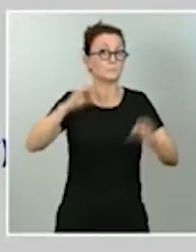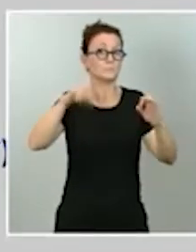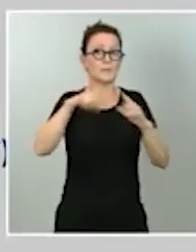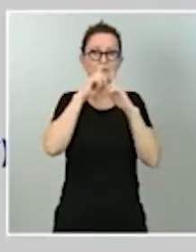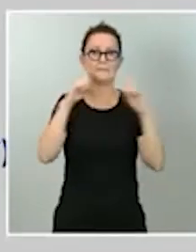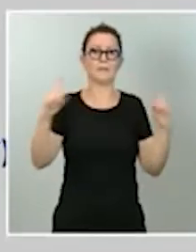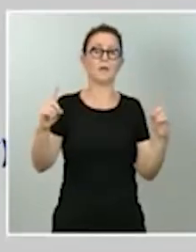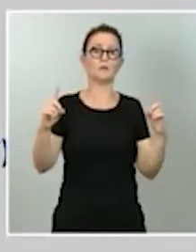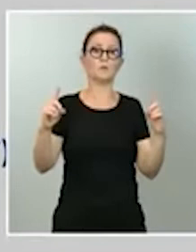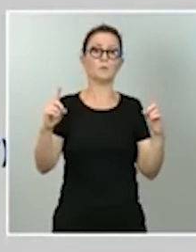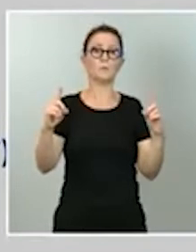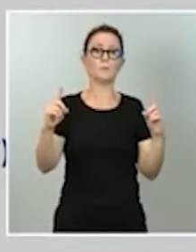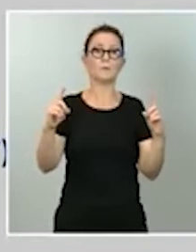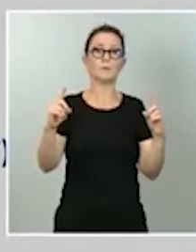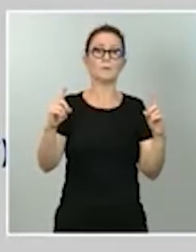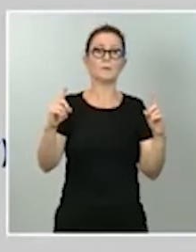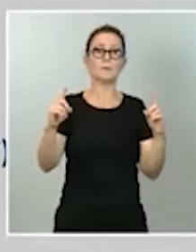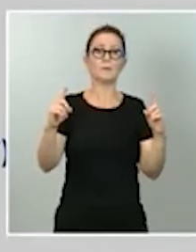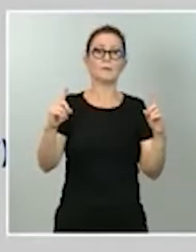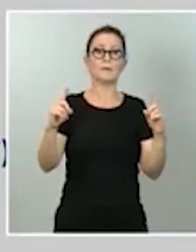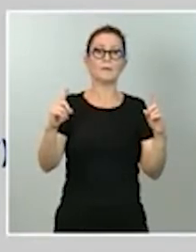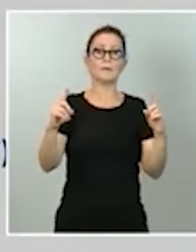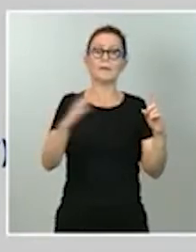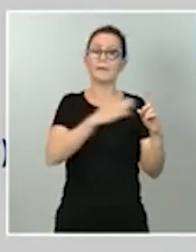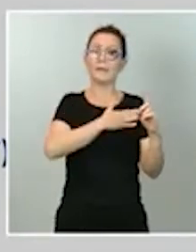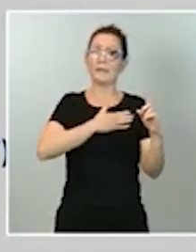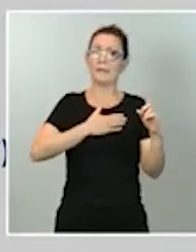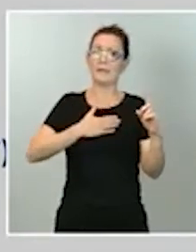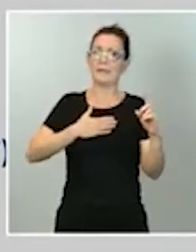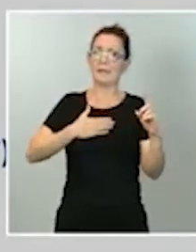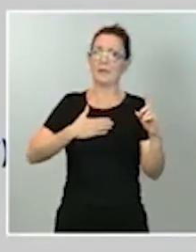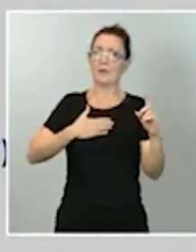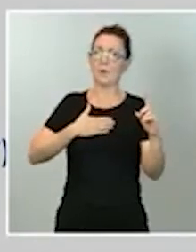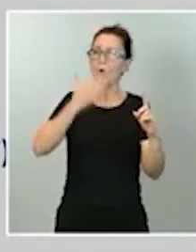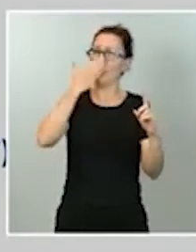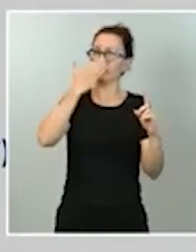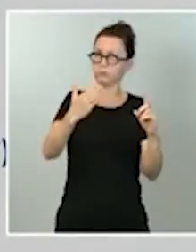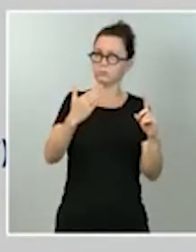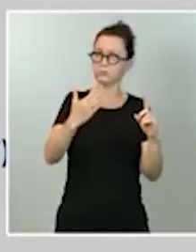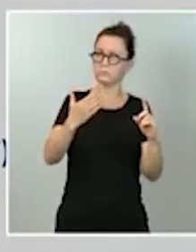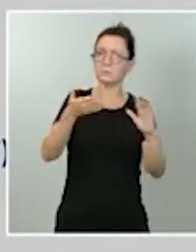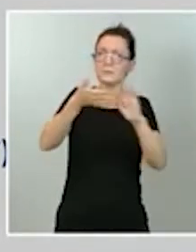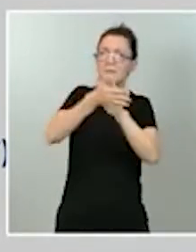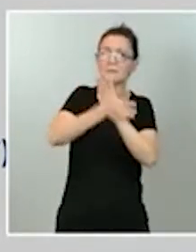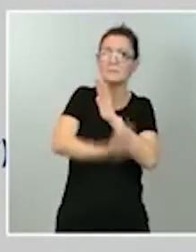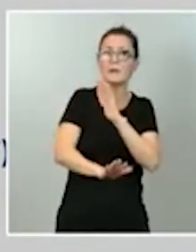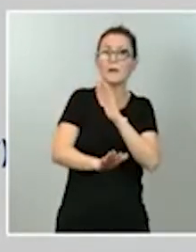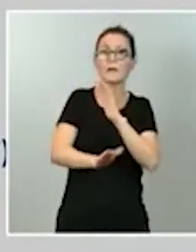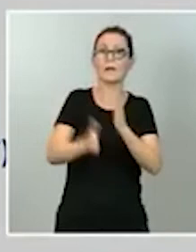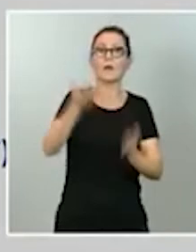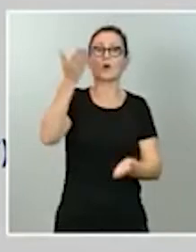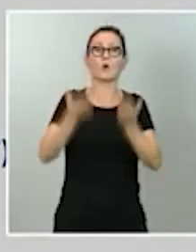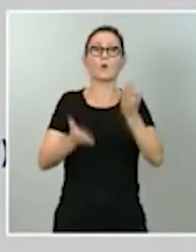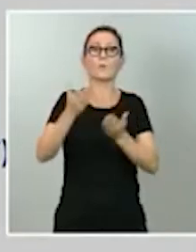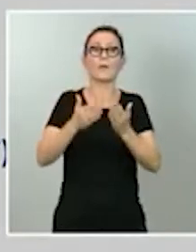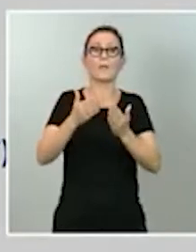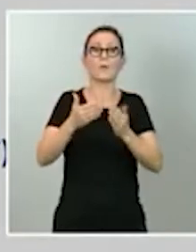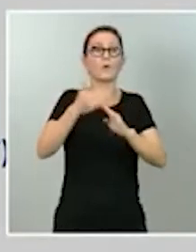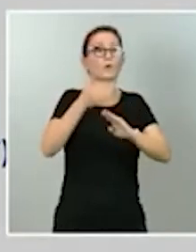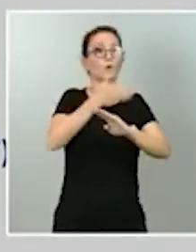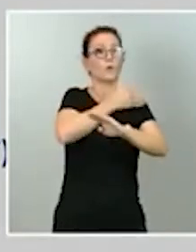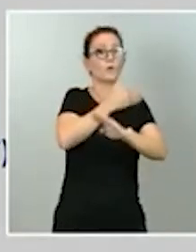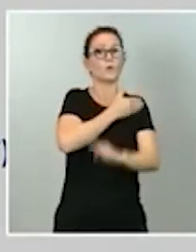decir de principio porque queremos ser honestos desde el gobierno que no admite comparaciones con ejercicios pasados y esto es así